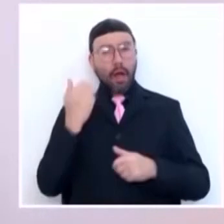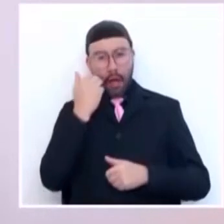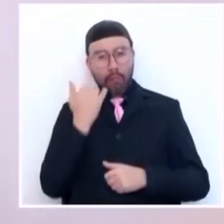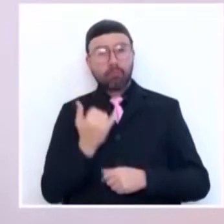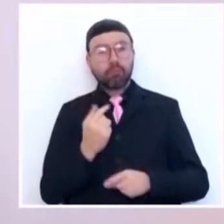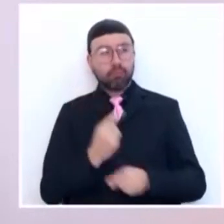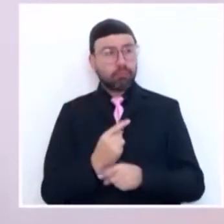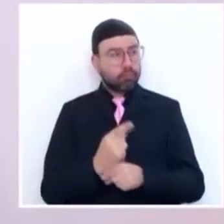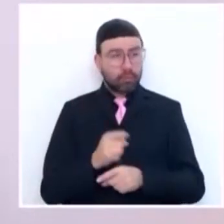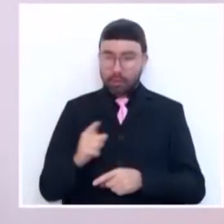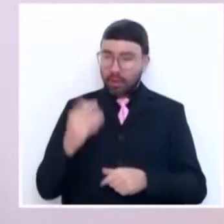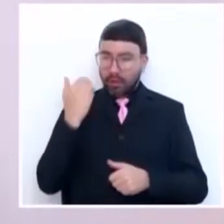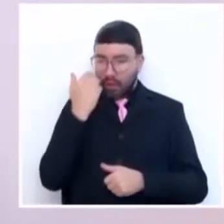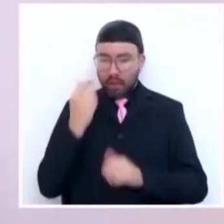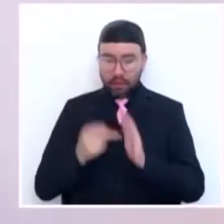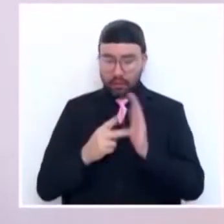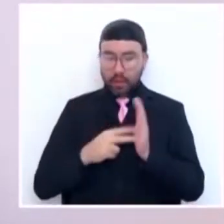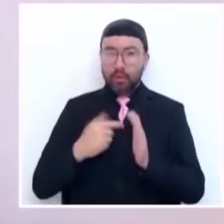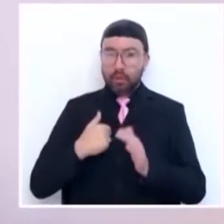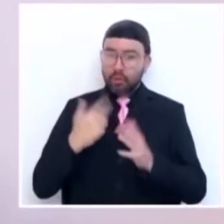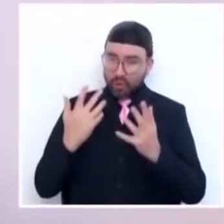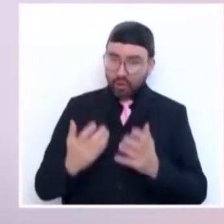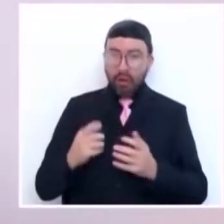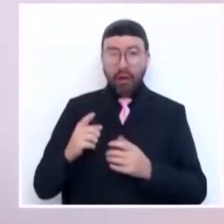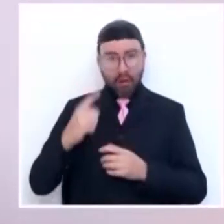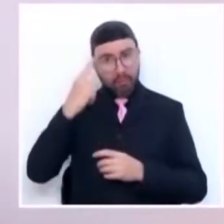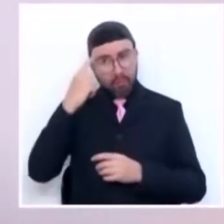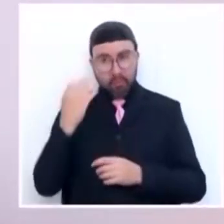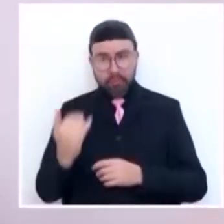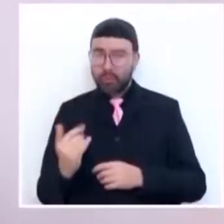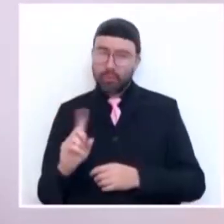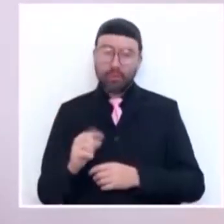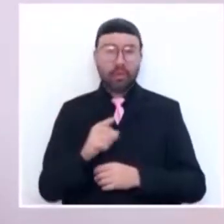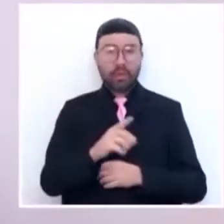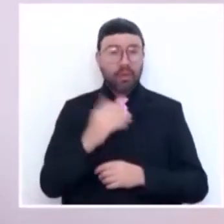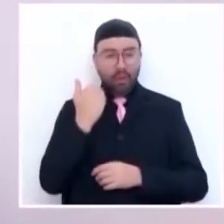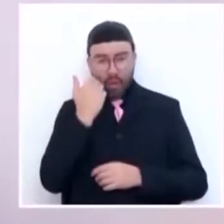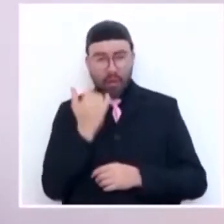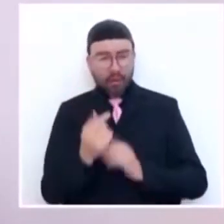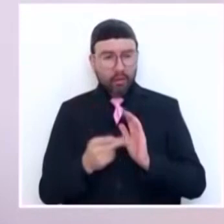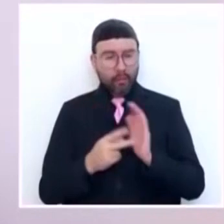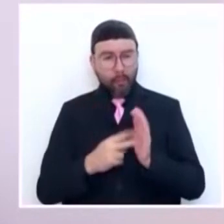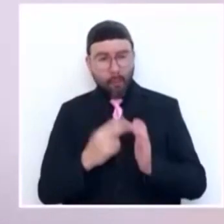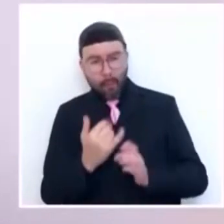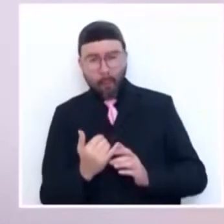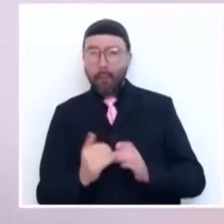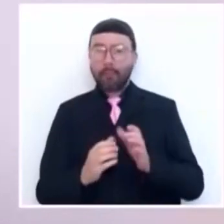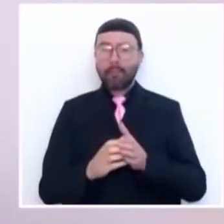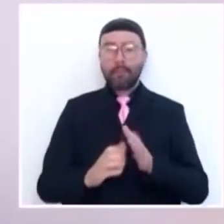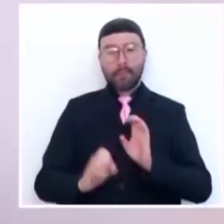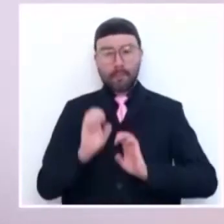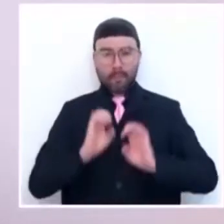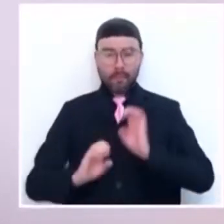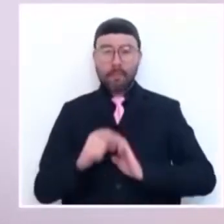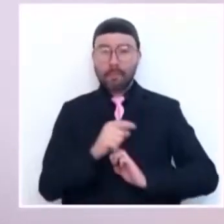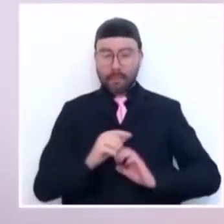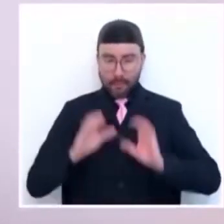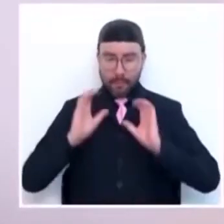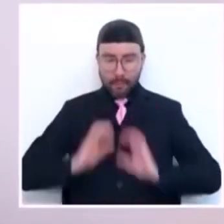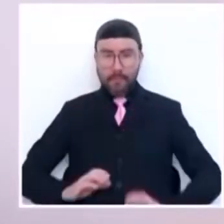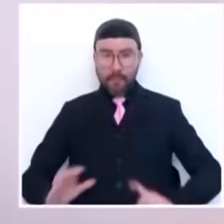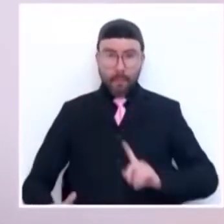la enfermedad no es lo que creemos, la enfermedad no es la enfermedad, muchas veces la enfermedad es un mecanismo de defensa que hace el cuerpo para encontrar la